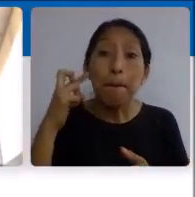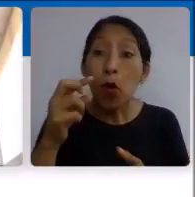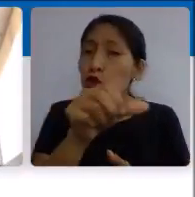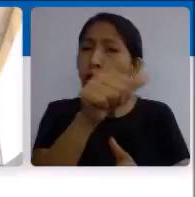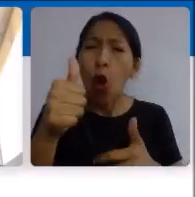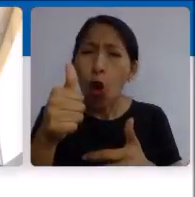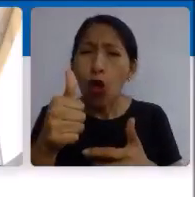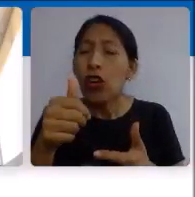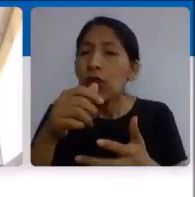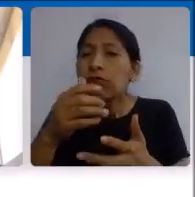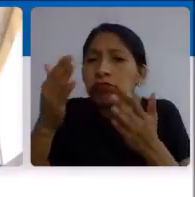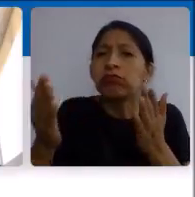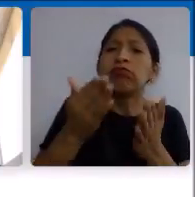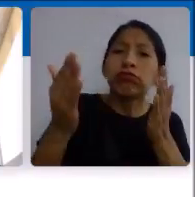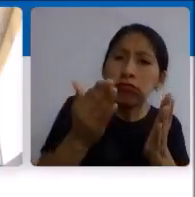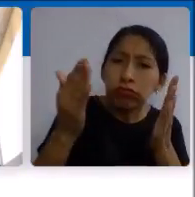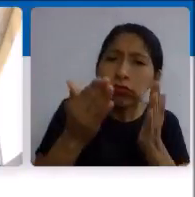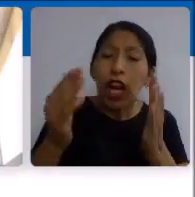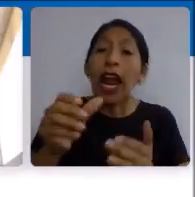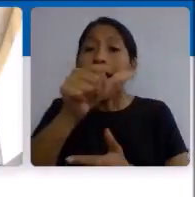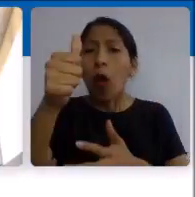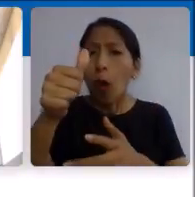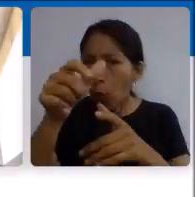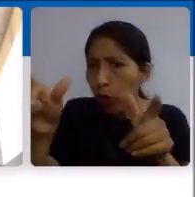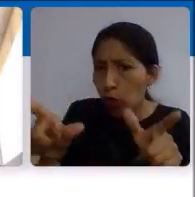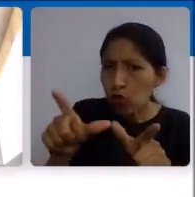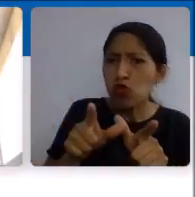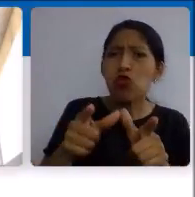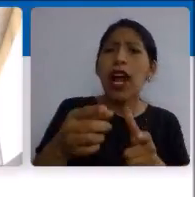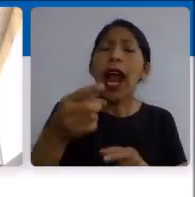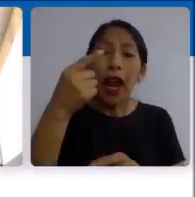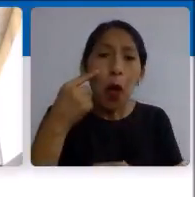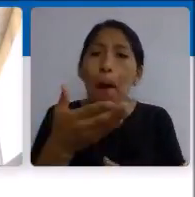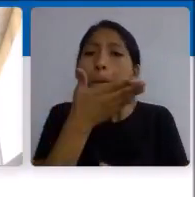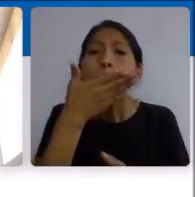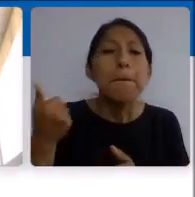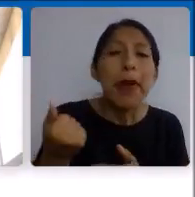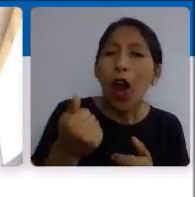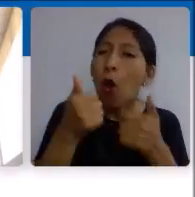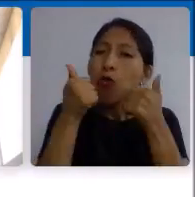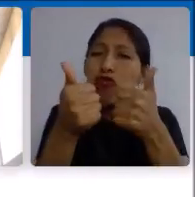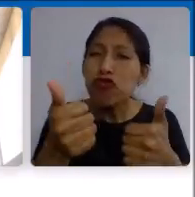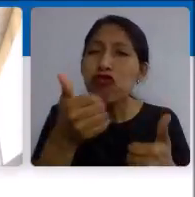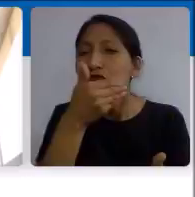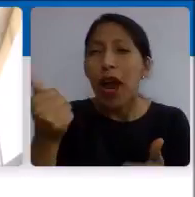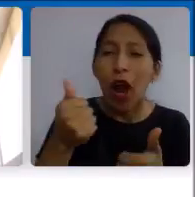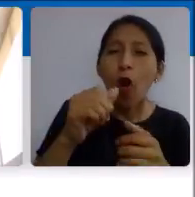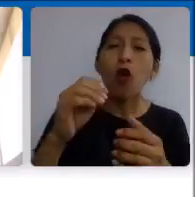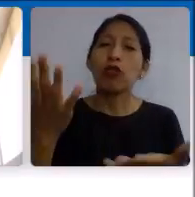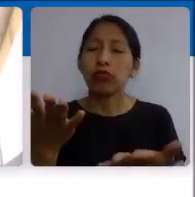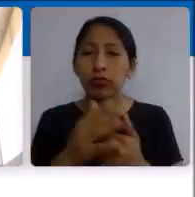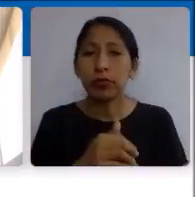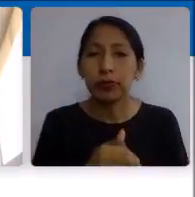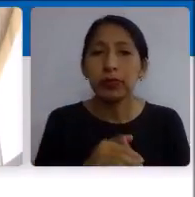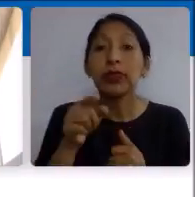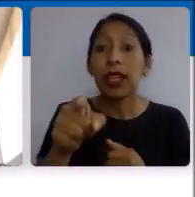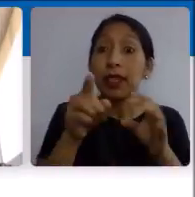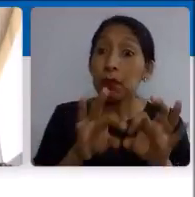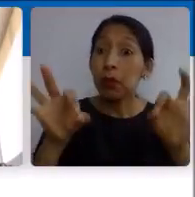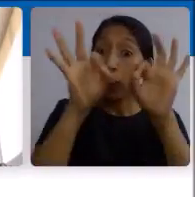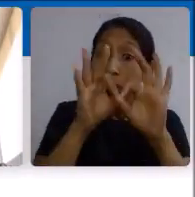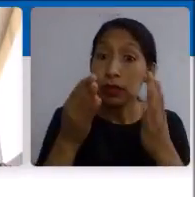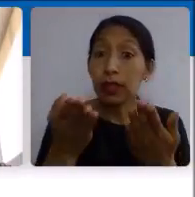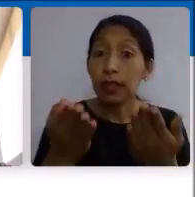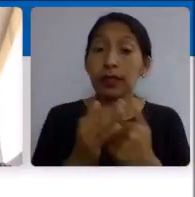más segmentado sea tu oferta, mejor va a ser, ¿no? Por otro lado, es importante